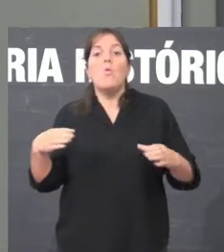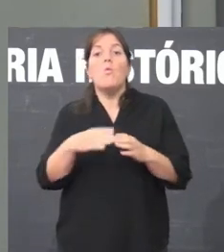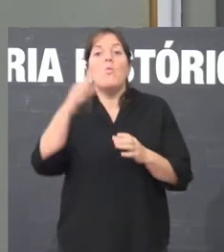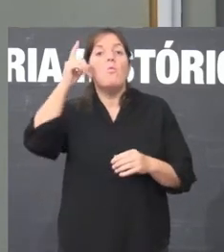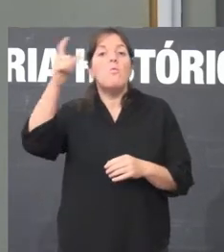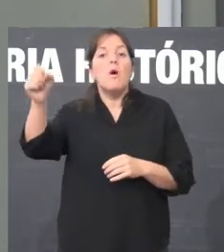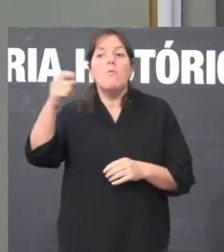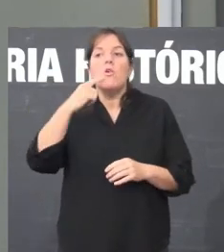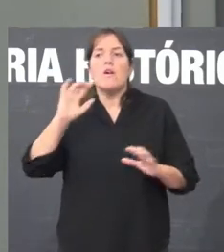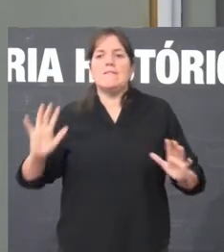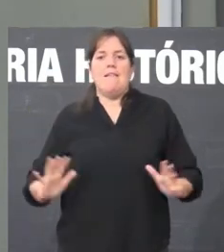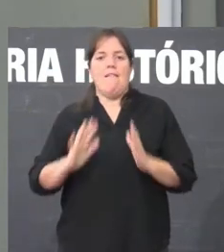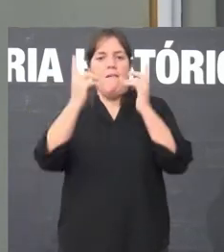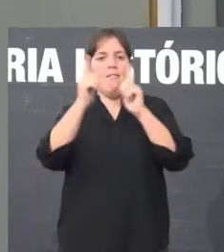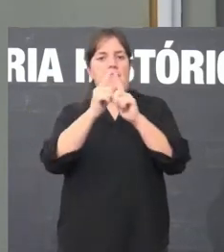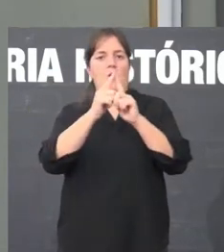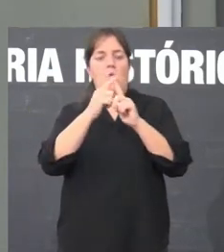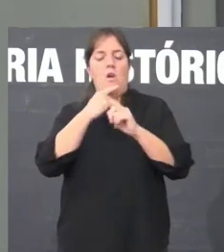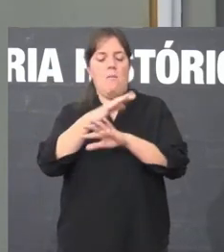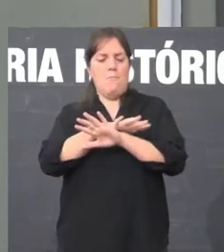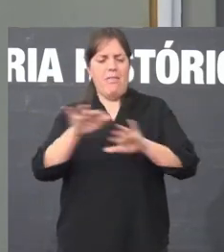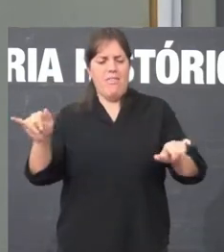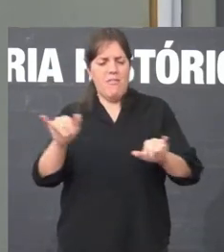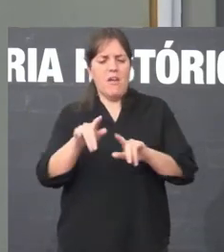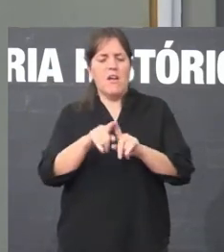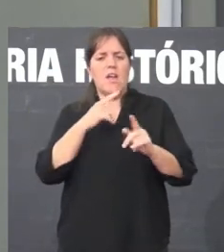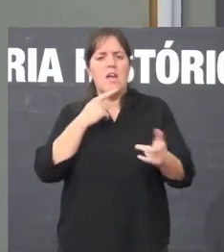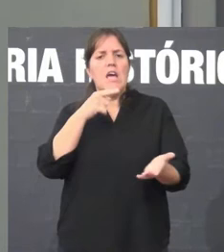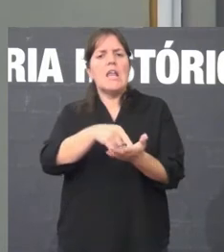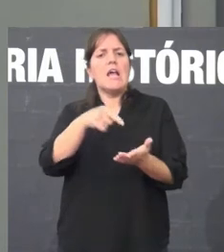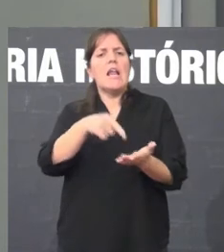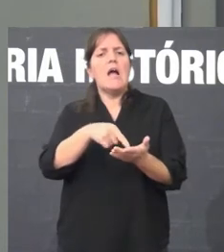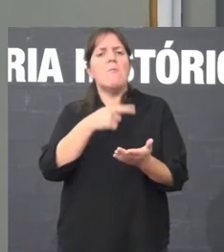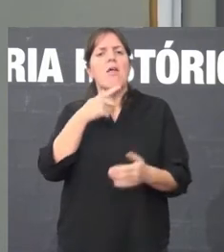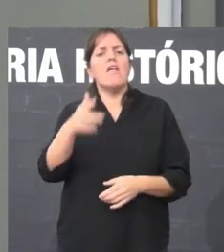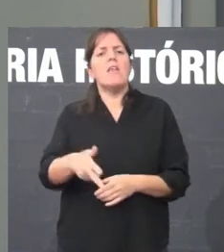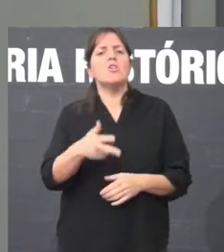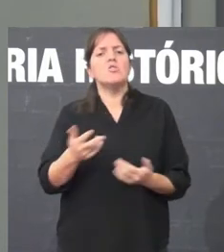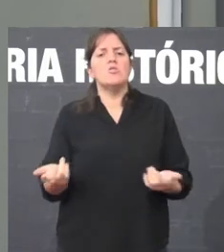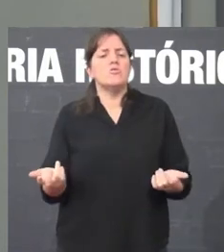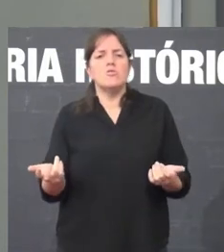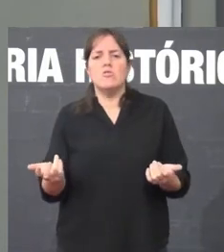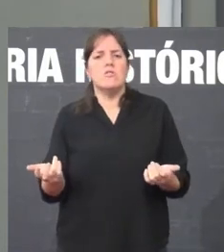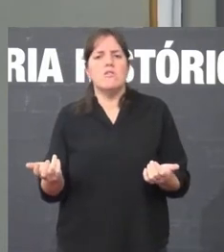levanta pacíficamente e que reclama unhos dereitos non son